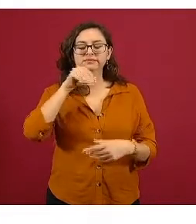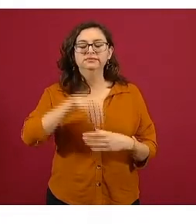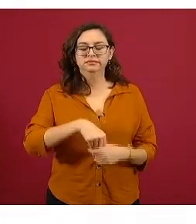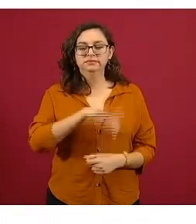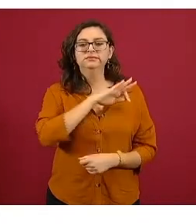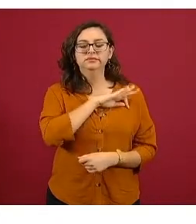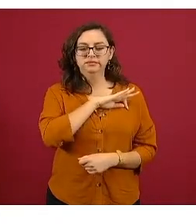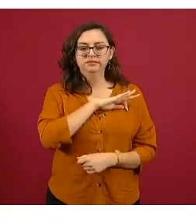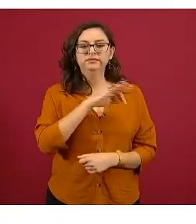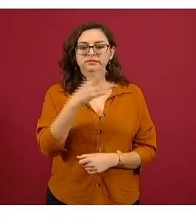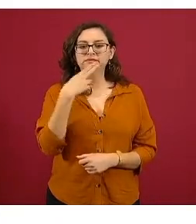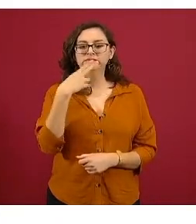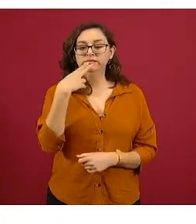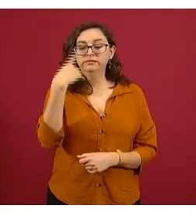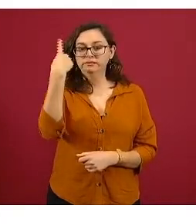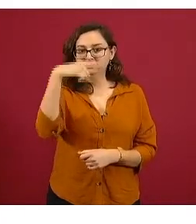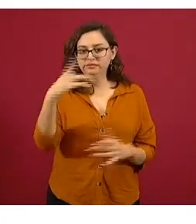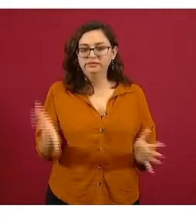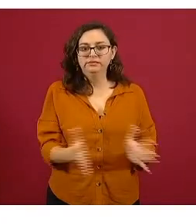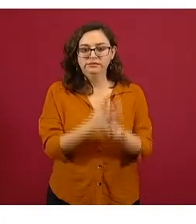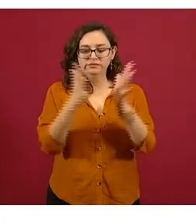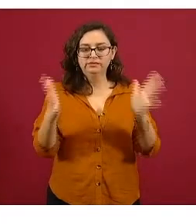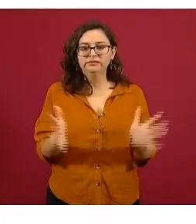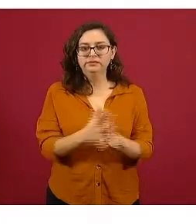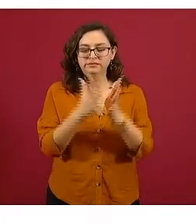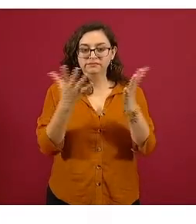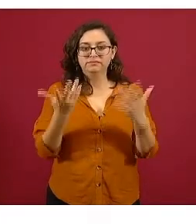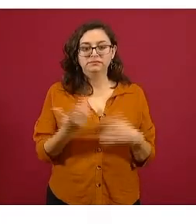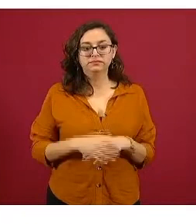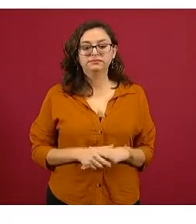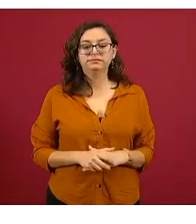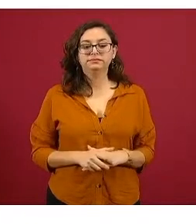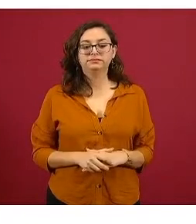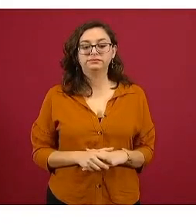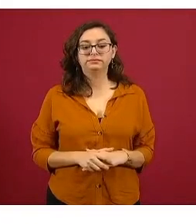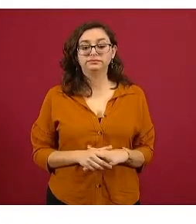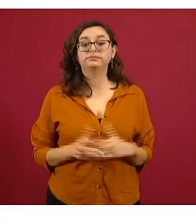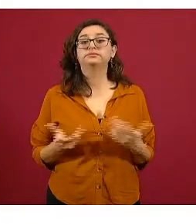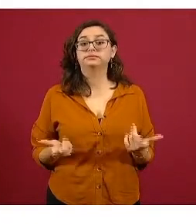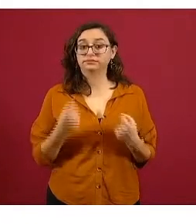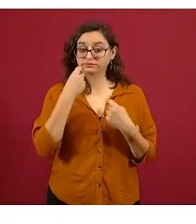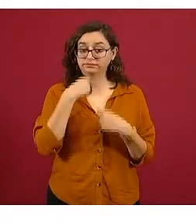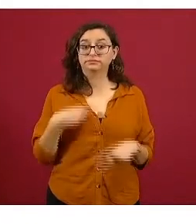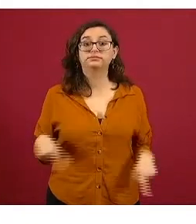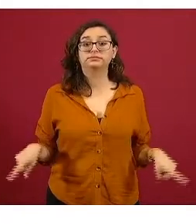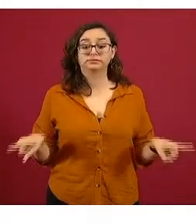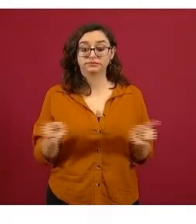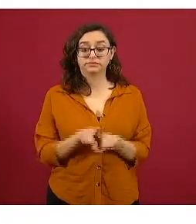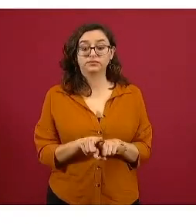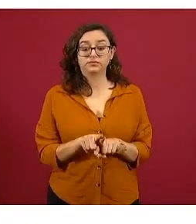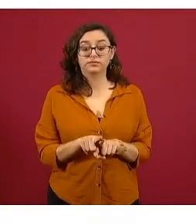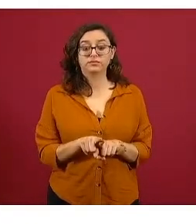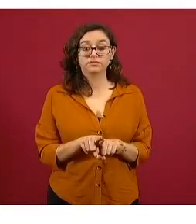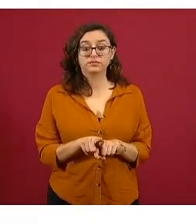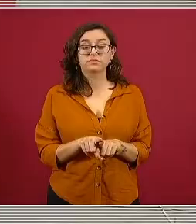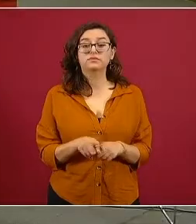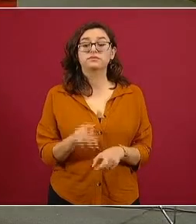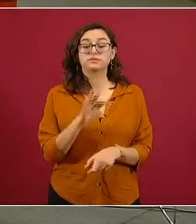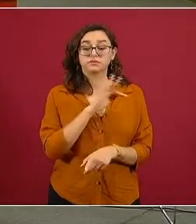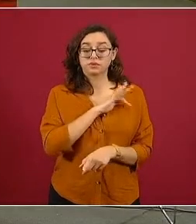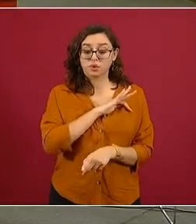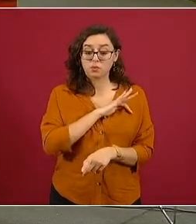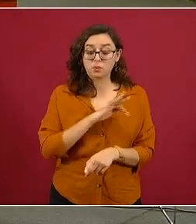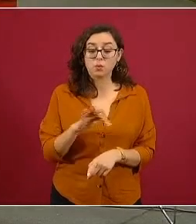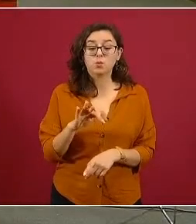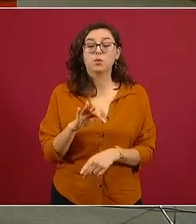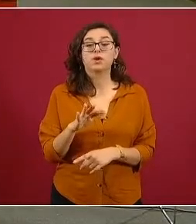para participantes y para consumidores. Se puede además tener